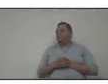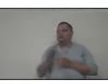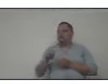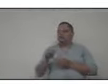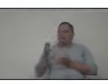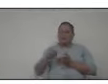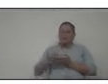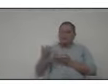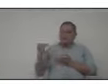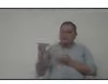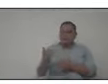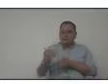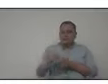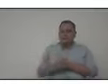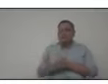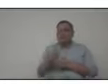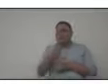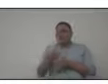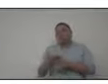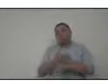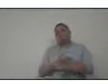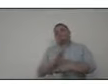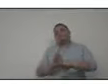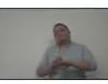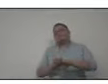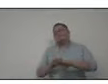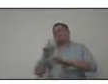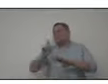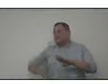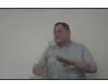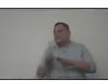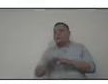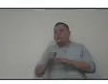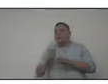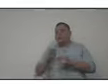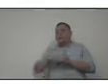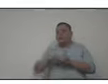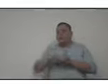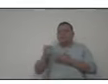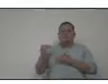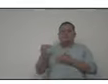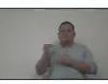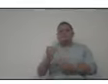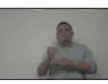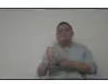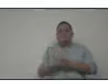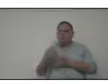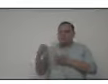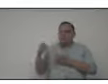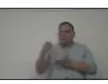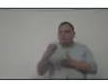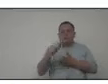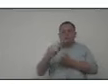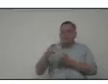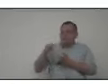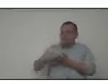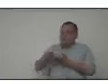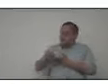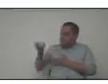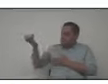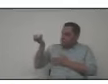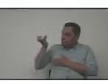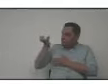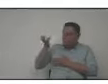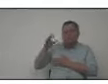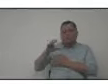mínimo, lo que yo les estaba diciendo, toda empresa debe tener un capital mínimo y de acuerdo a los ingresos de Capresoca y de acuerdo a